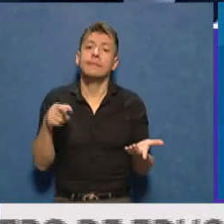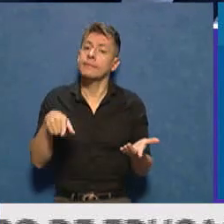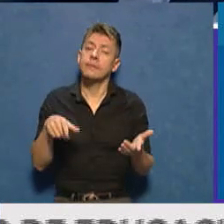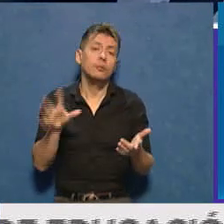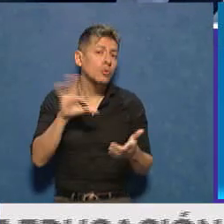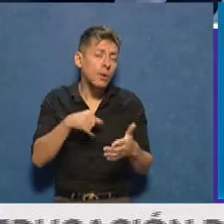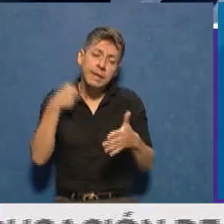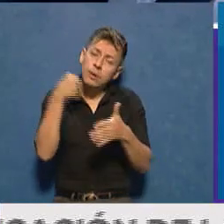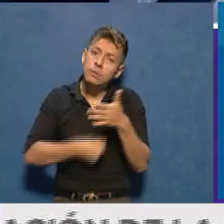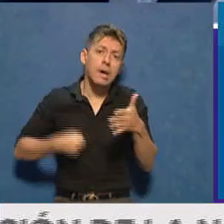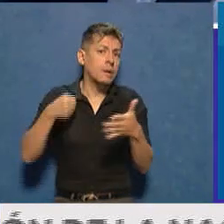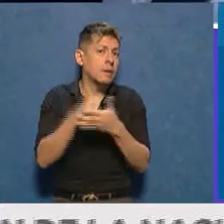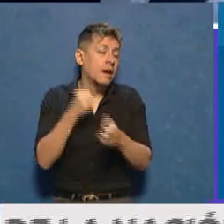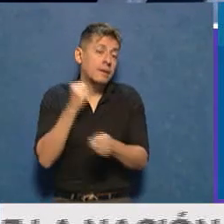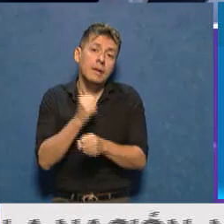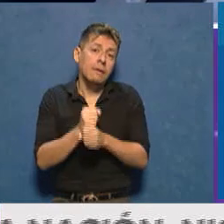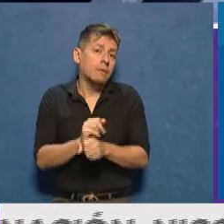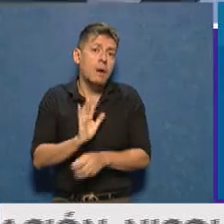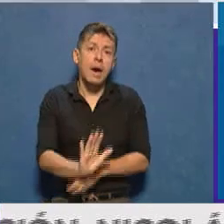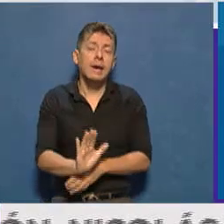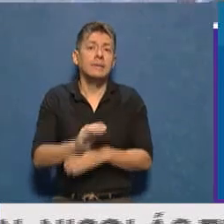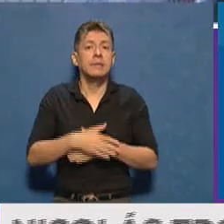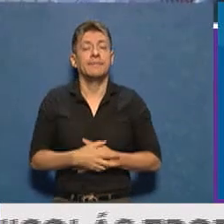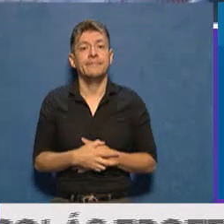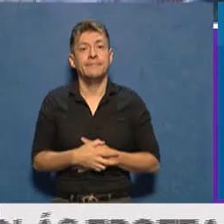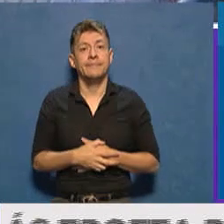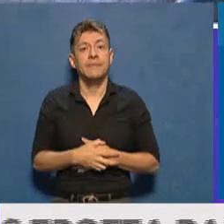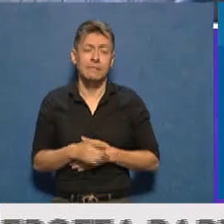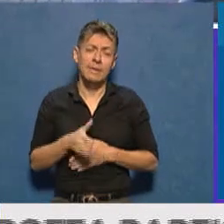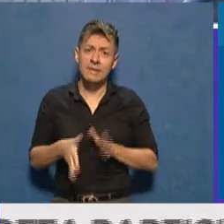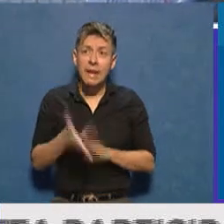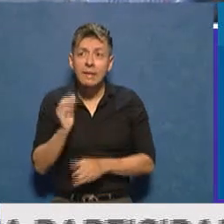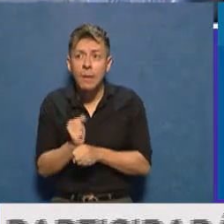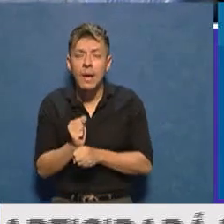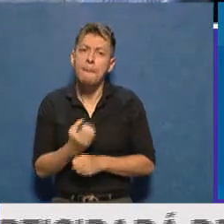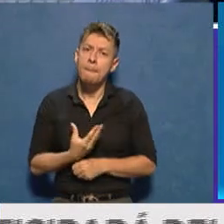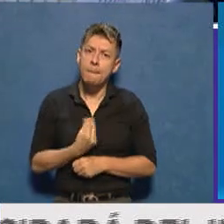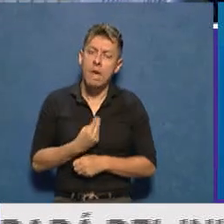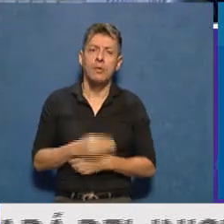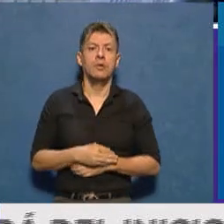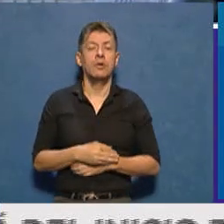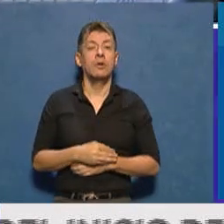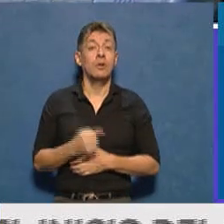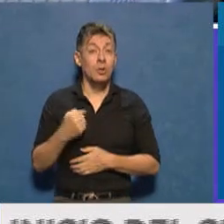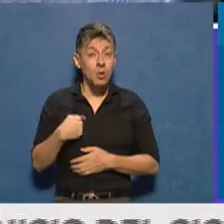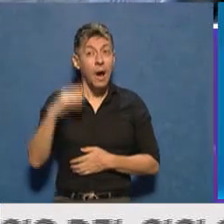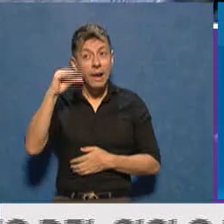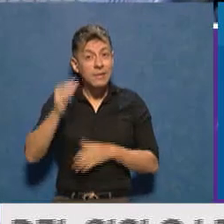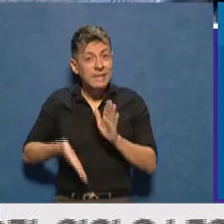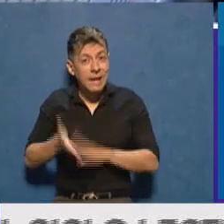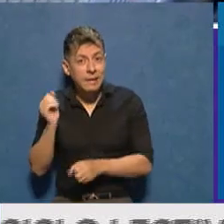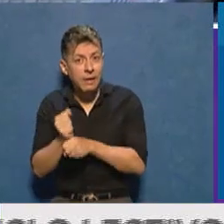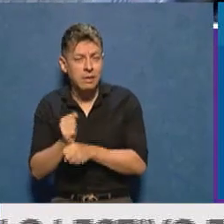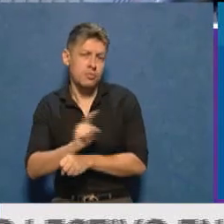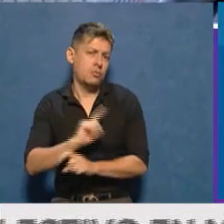es un trabajo más. Y bueno, pero sí, salimos con ese temor. Yo no trabajo de noche, llevo 30 años. Realmente de noche es muy peligroso